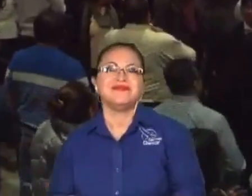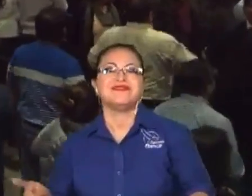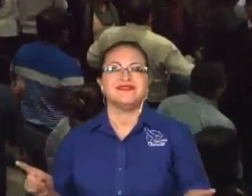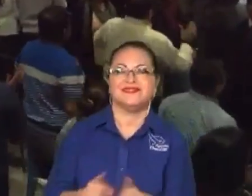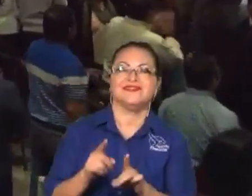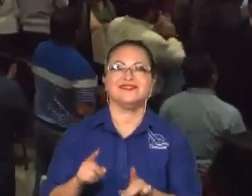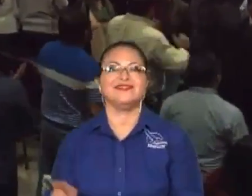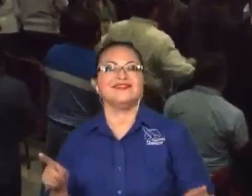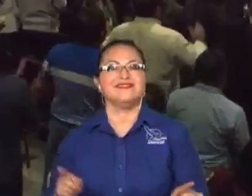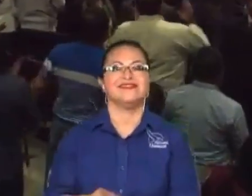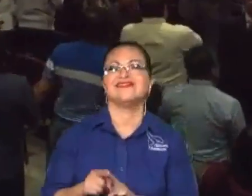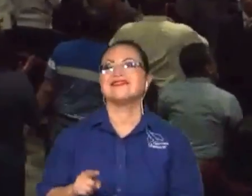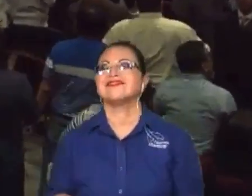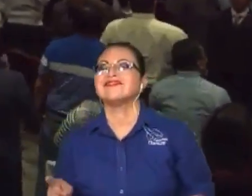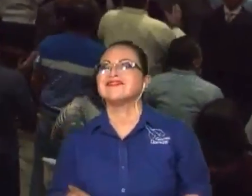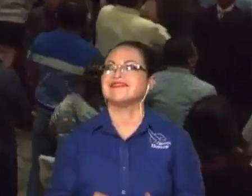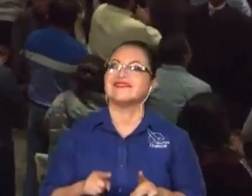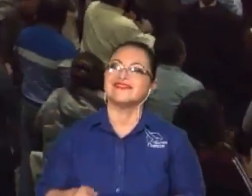Sí, Señor.